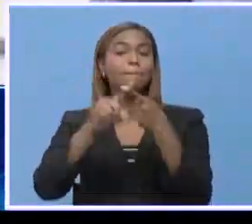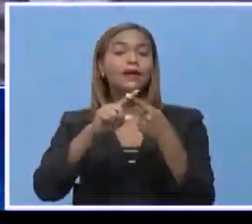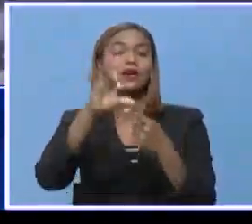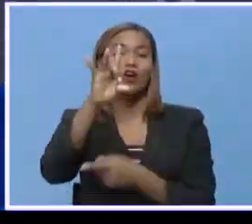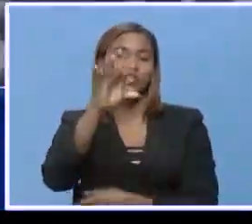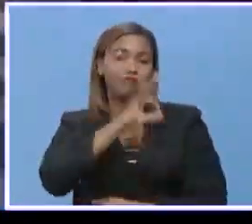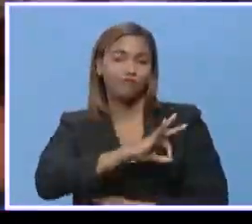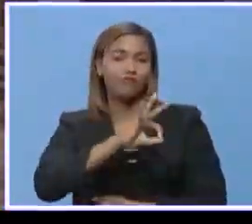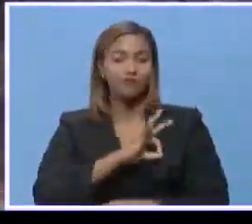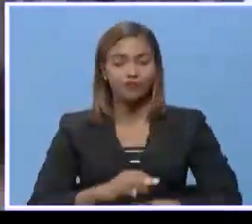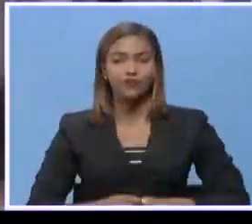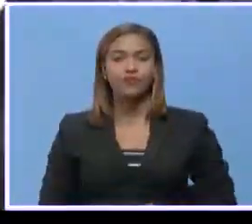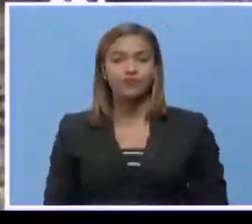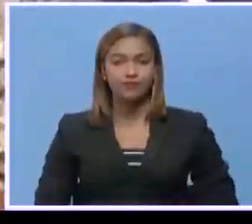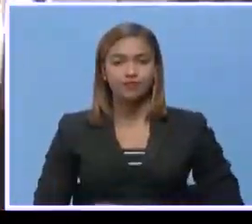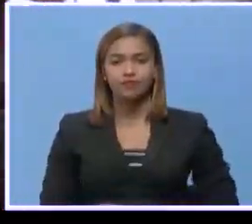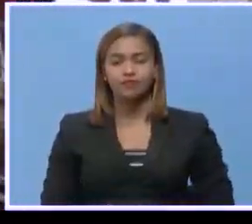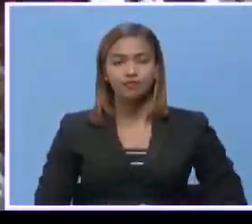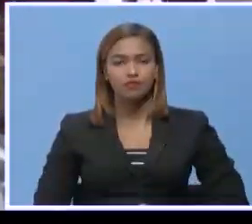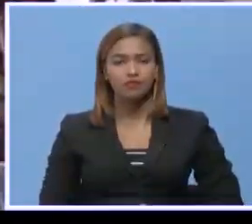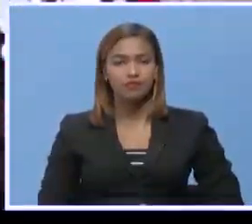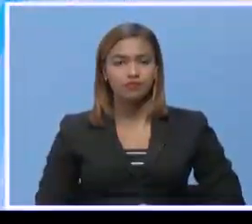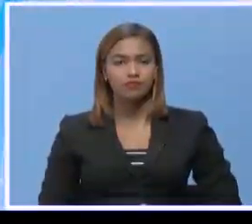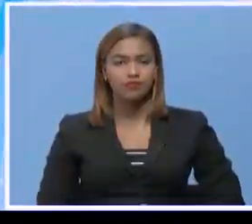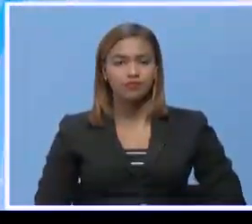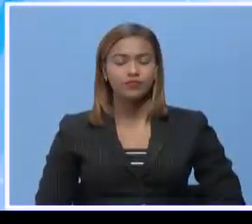8 de febrero.